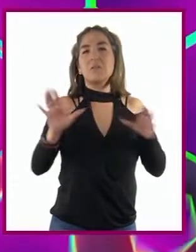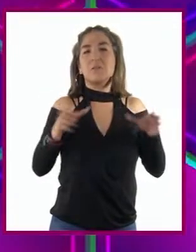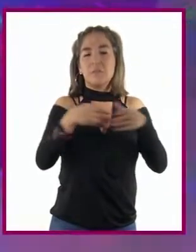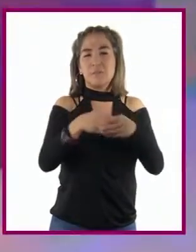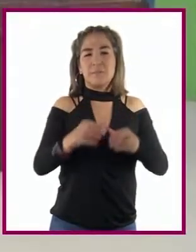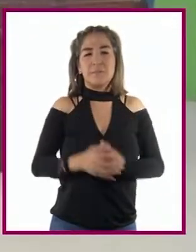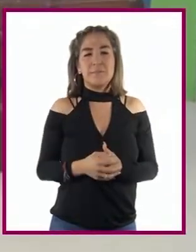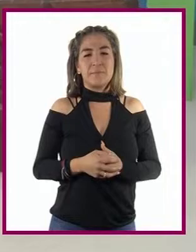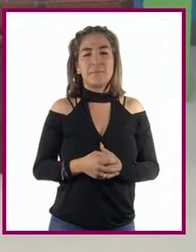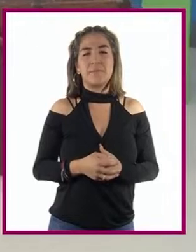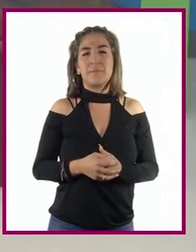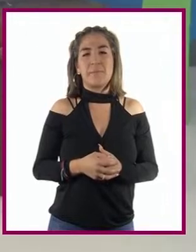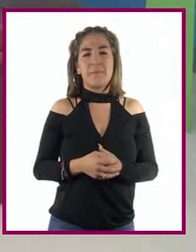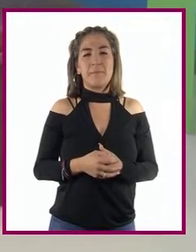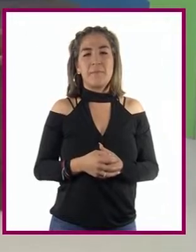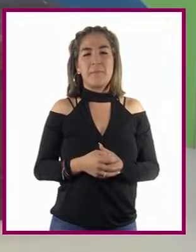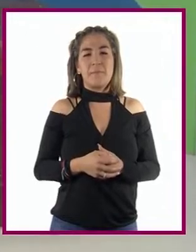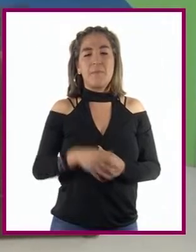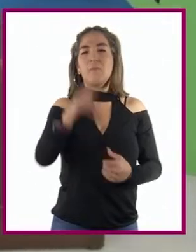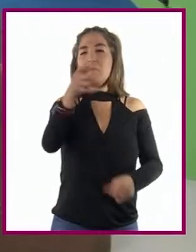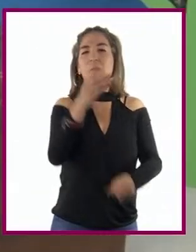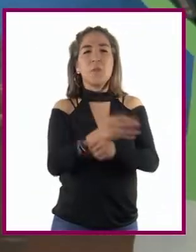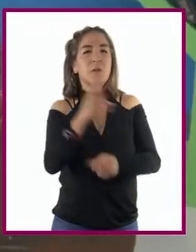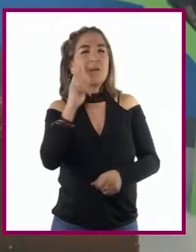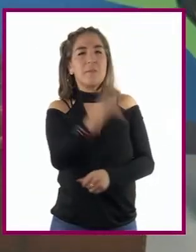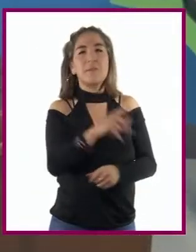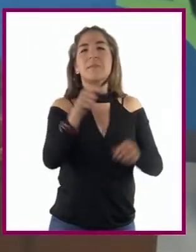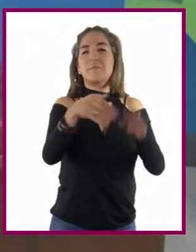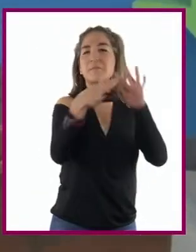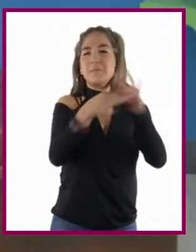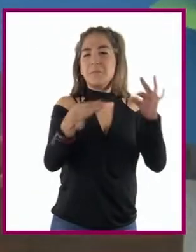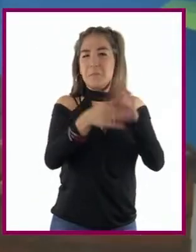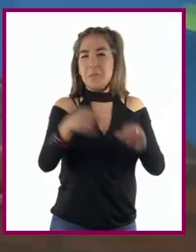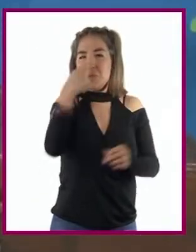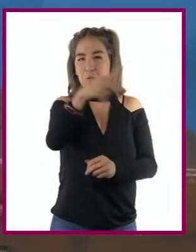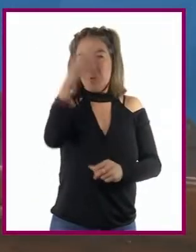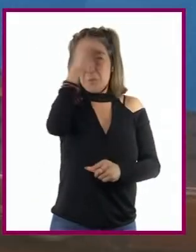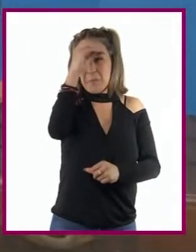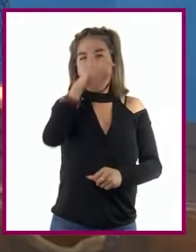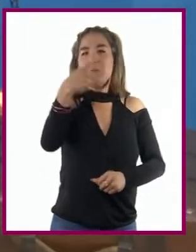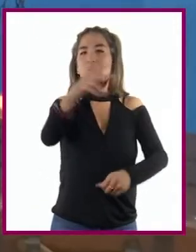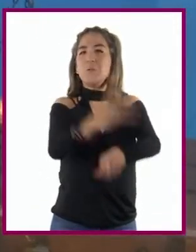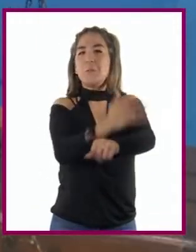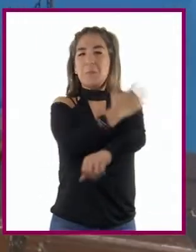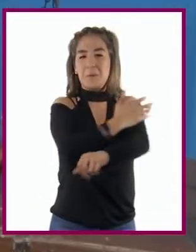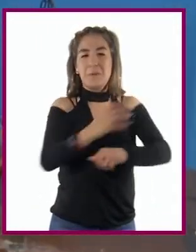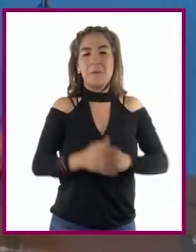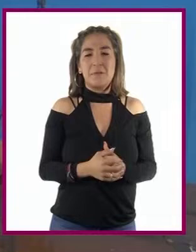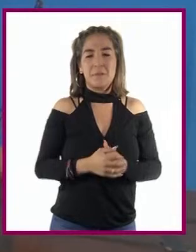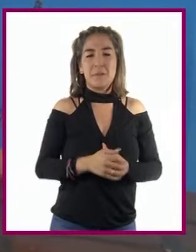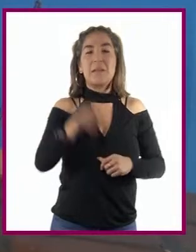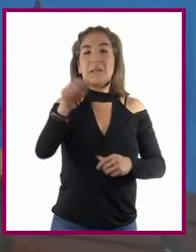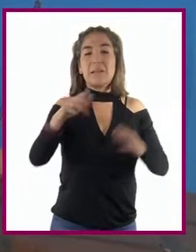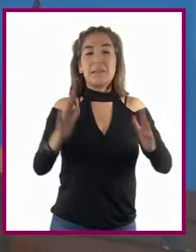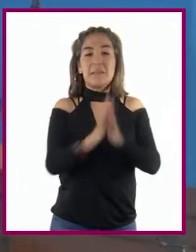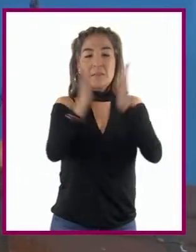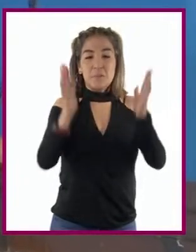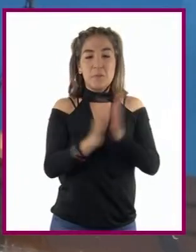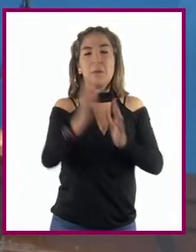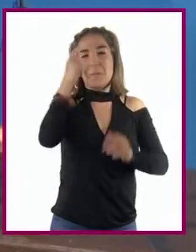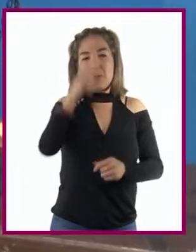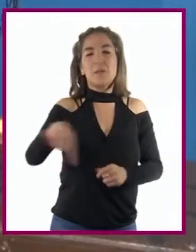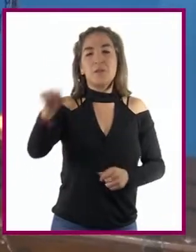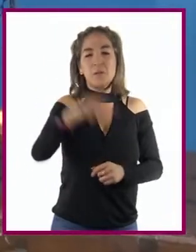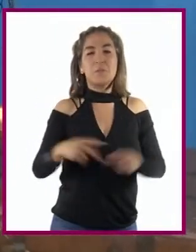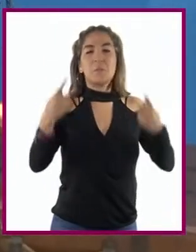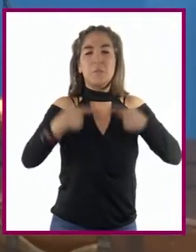colectivos. ¿Qué les parecieron las aportaciones de sus compañeras y compañeros? La democracia permite a las y